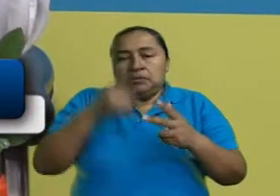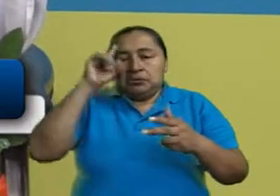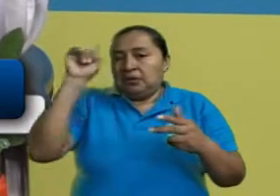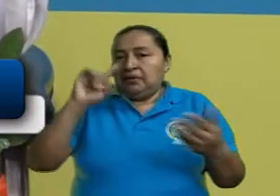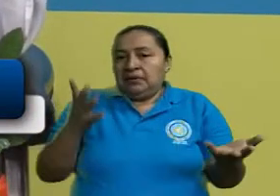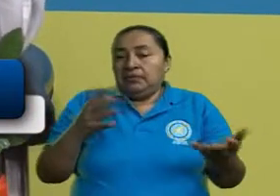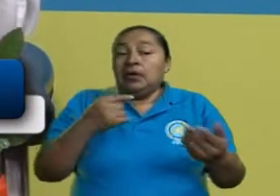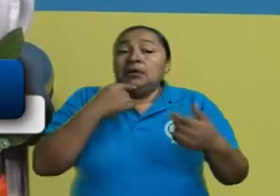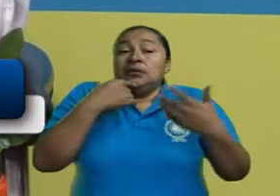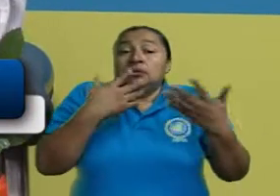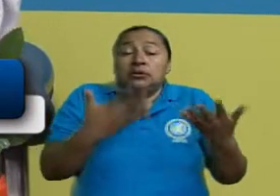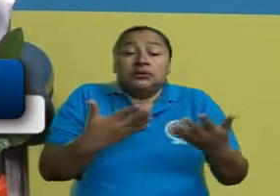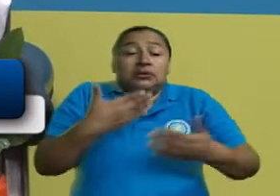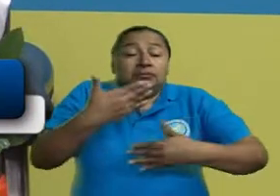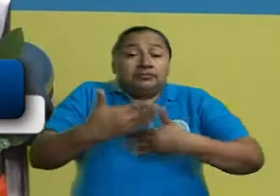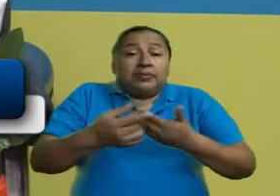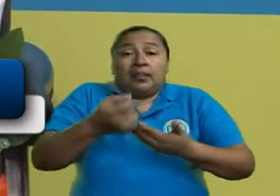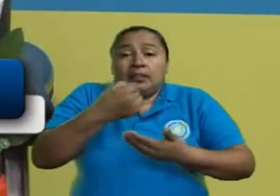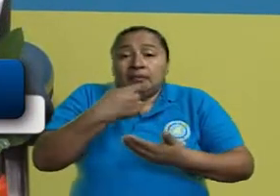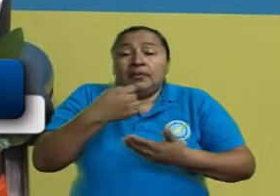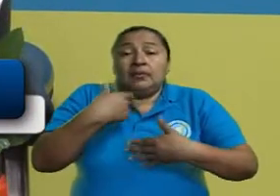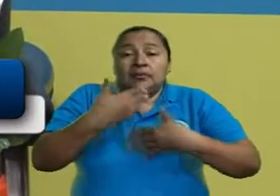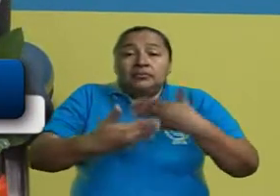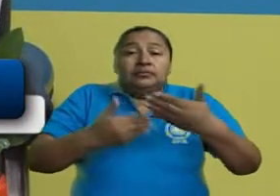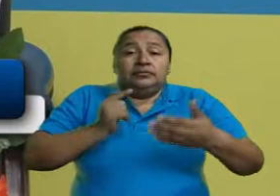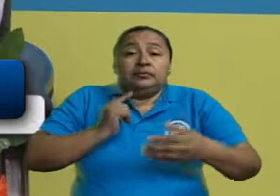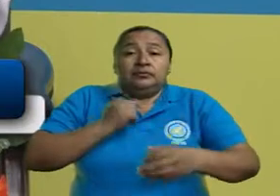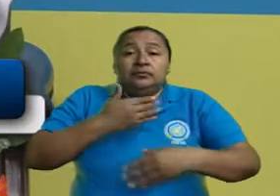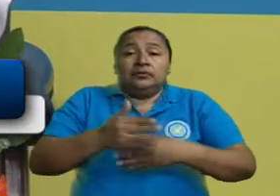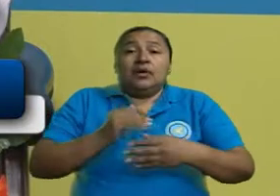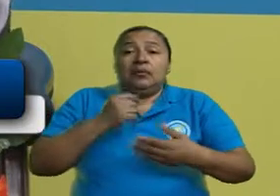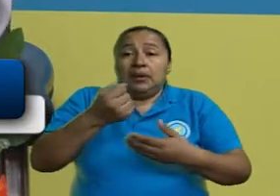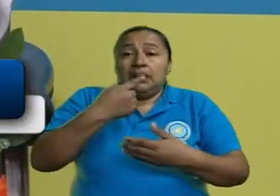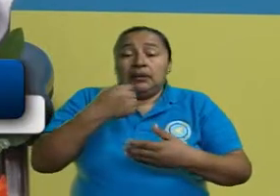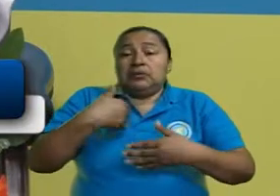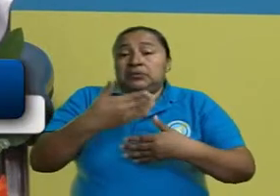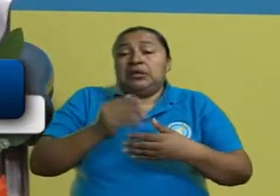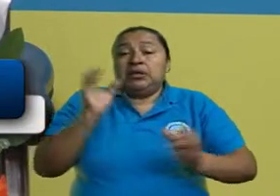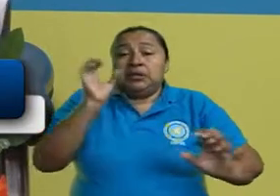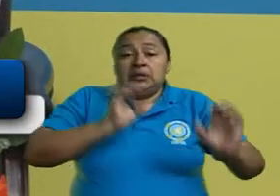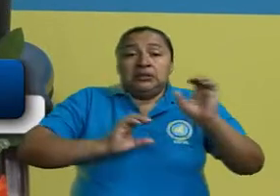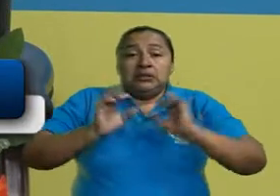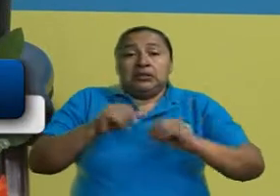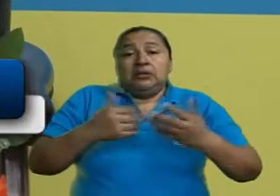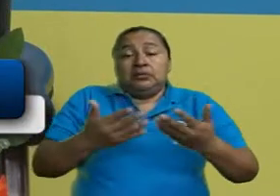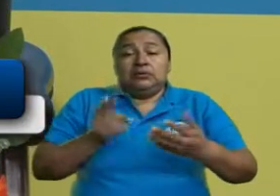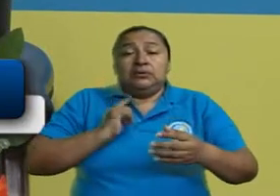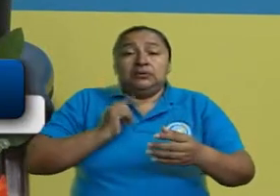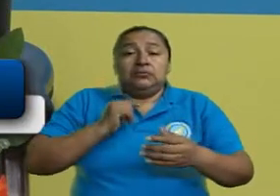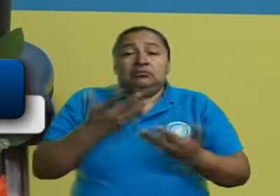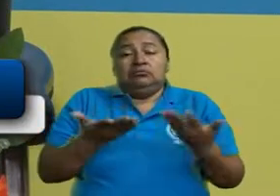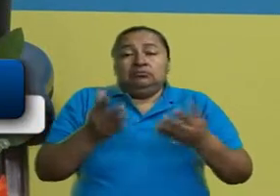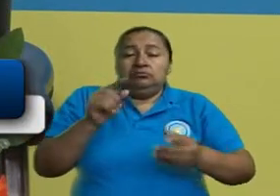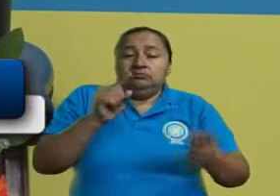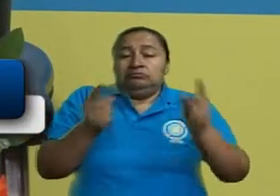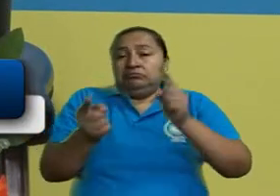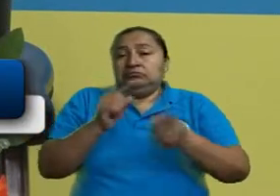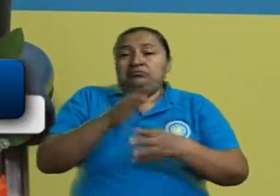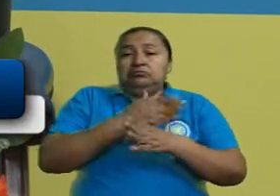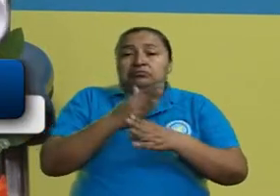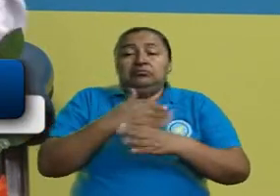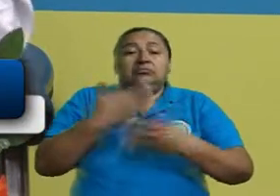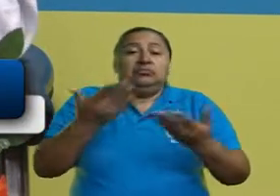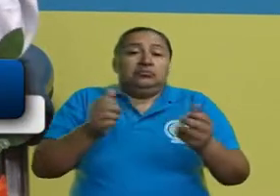el tratamiento va desde los medicamentos científicos hasta formas alternativas o